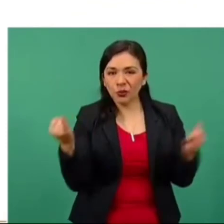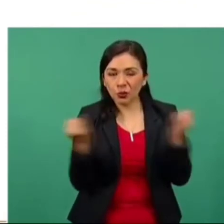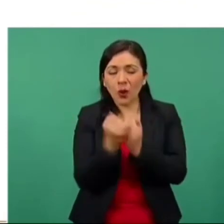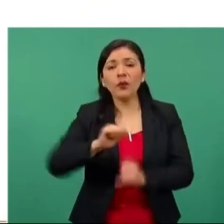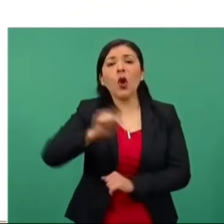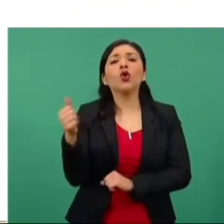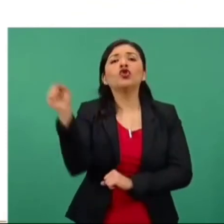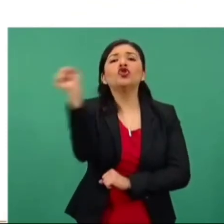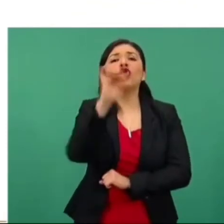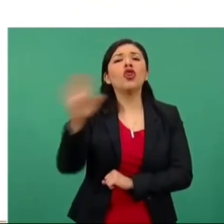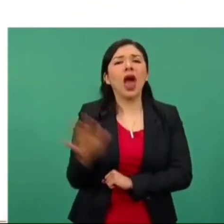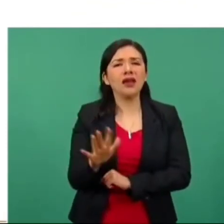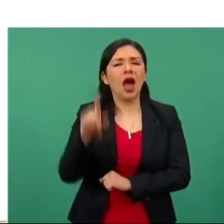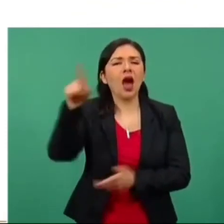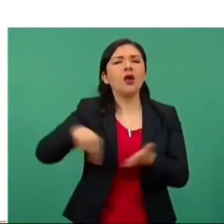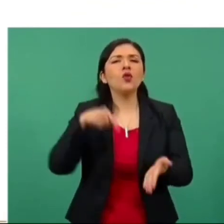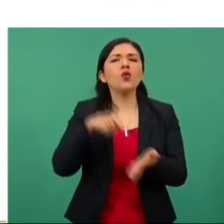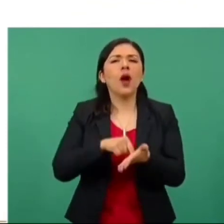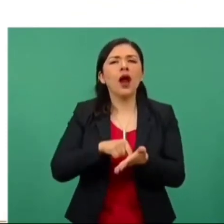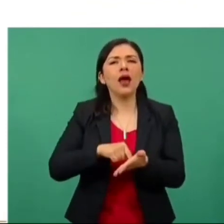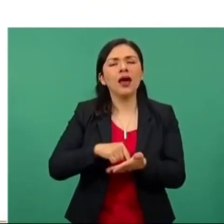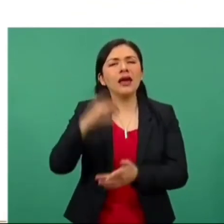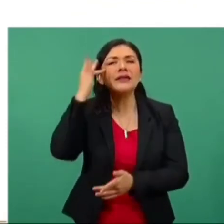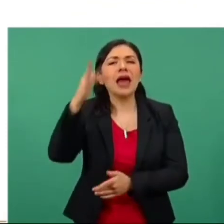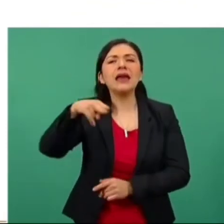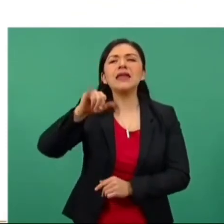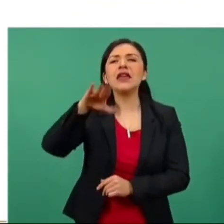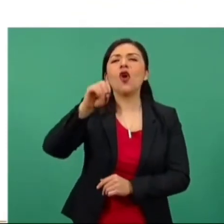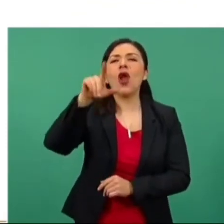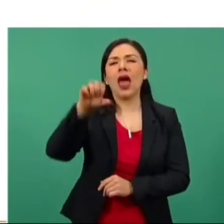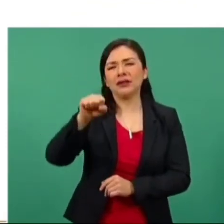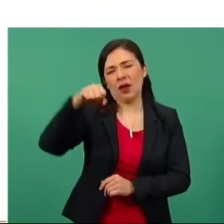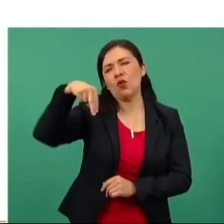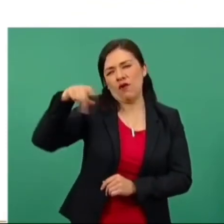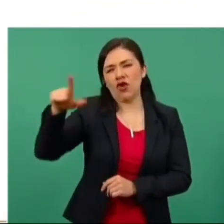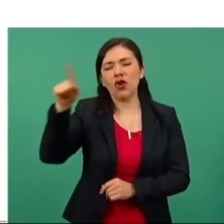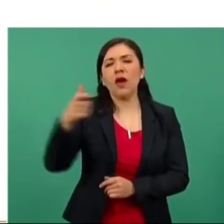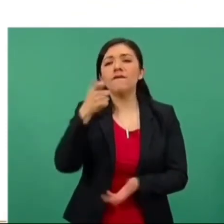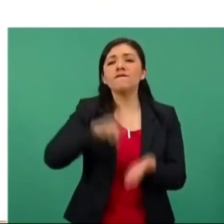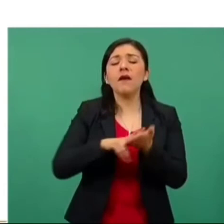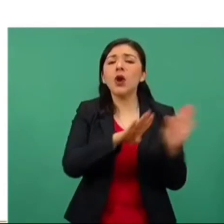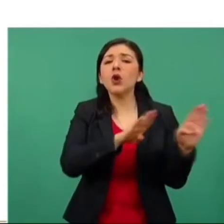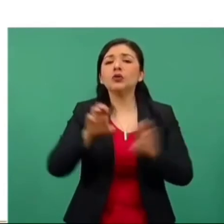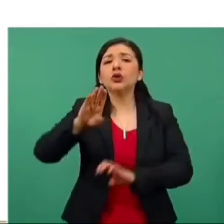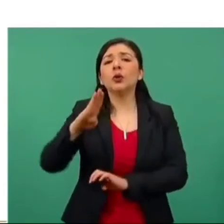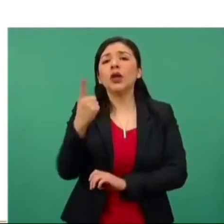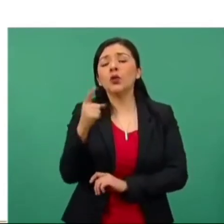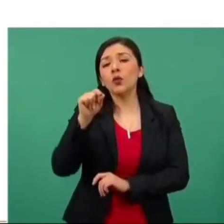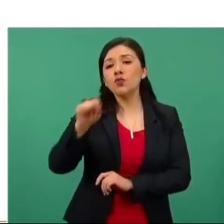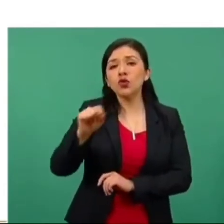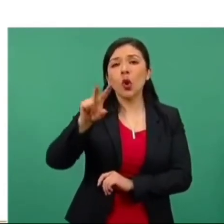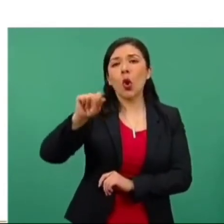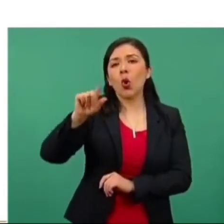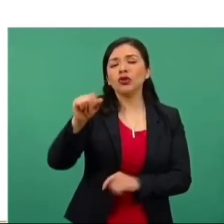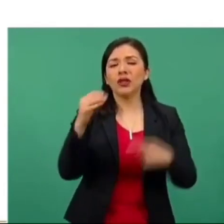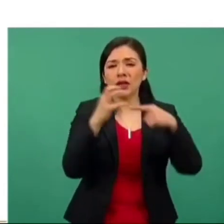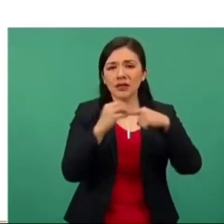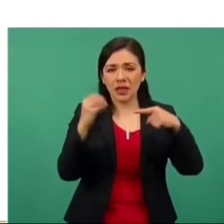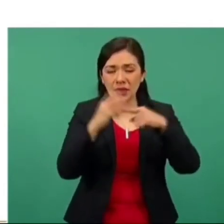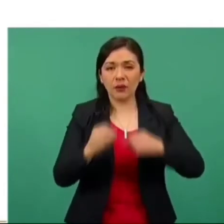Y Soriana Hiper en San Nicolás de los Garza, Nuevo León, novecientos noventa y un pesos con ochenta